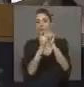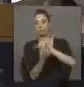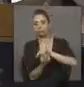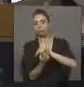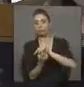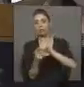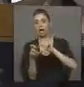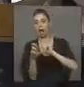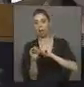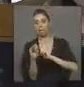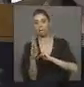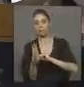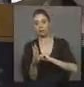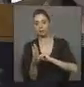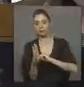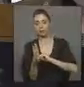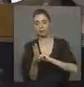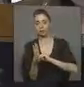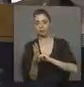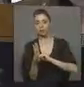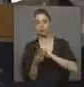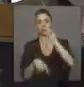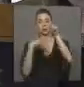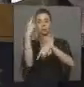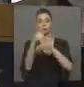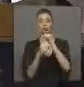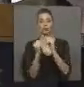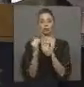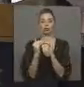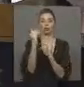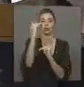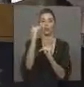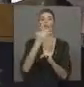respecto del PIB, a el próximo año un